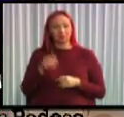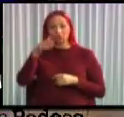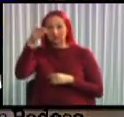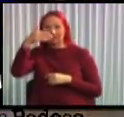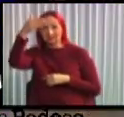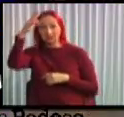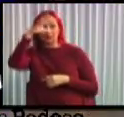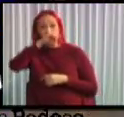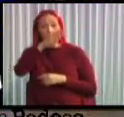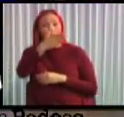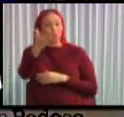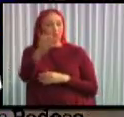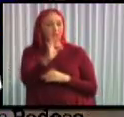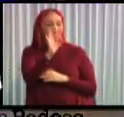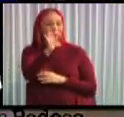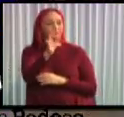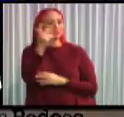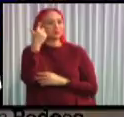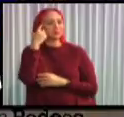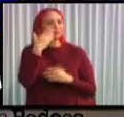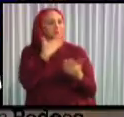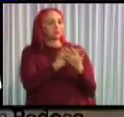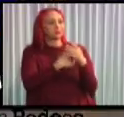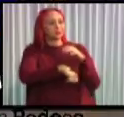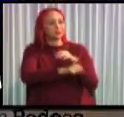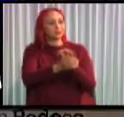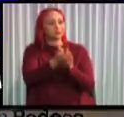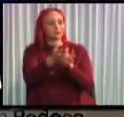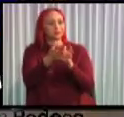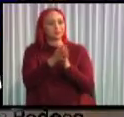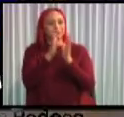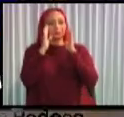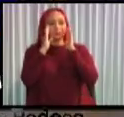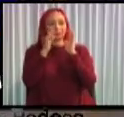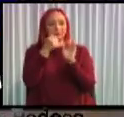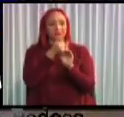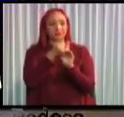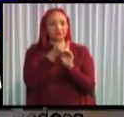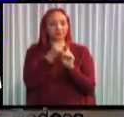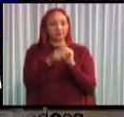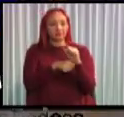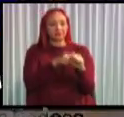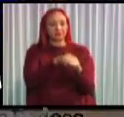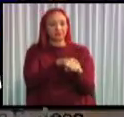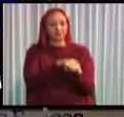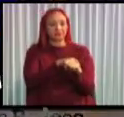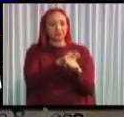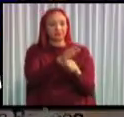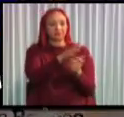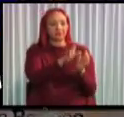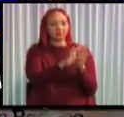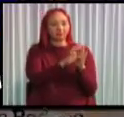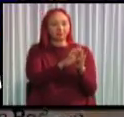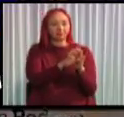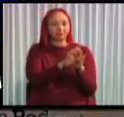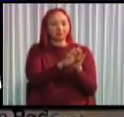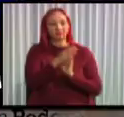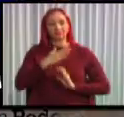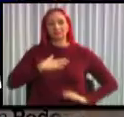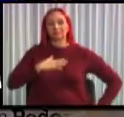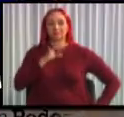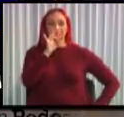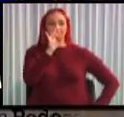¿Cuándo se dieron cuenta ustedes que eran buenos y que se querían dedicar a eso? ¿A qué edad? A ver, don Marco. A mí como